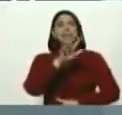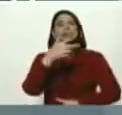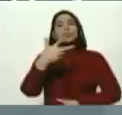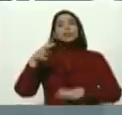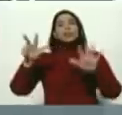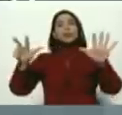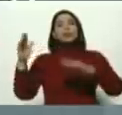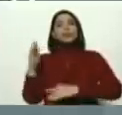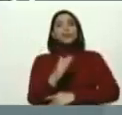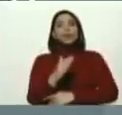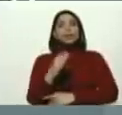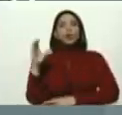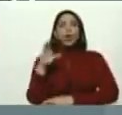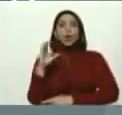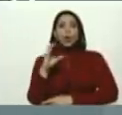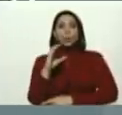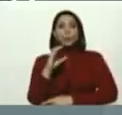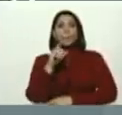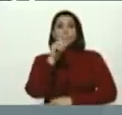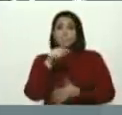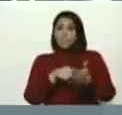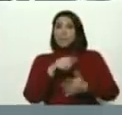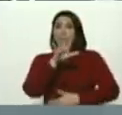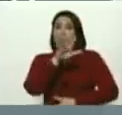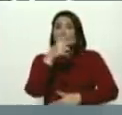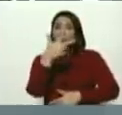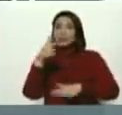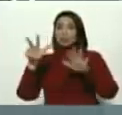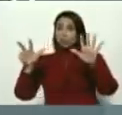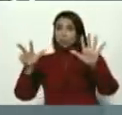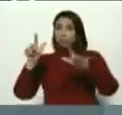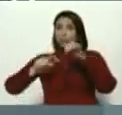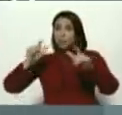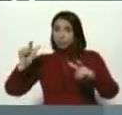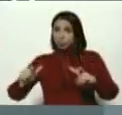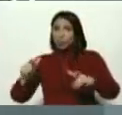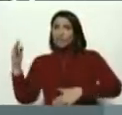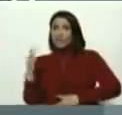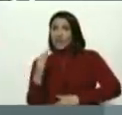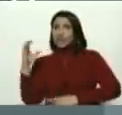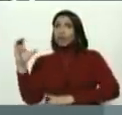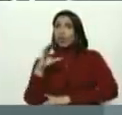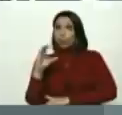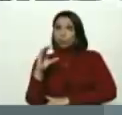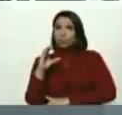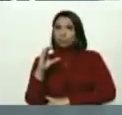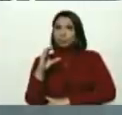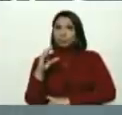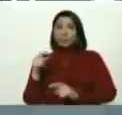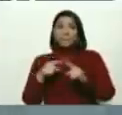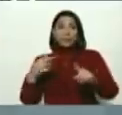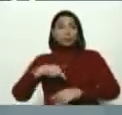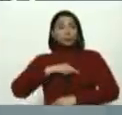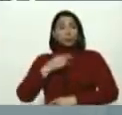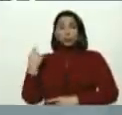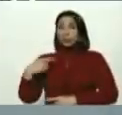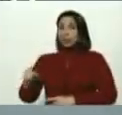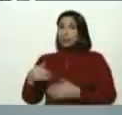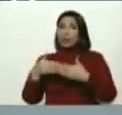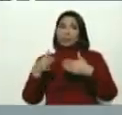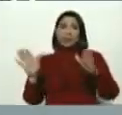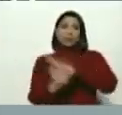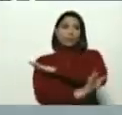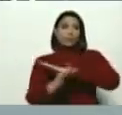1.538 de Colombia. O sea, son 1.538 casos colombianos. Pero como nosotros tenemos abierta la